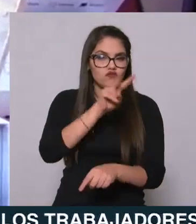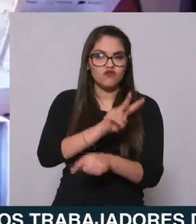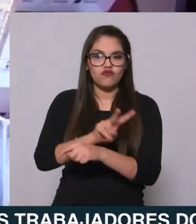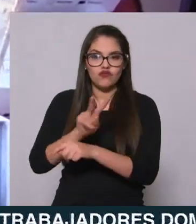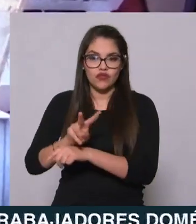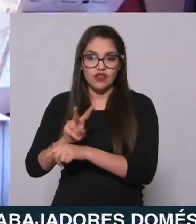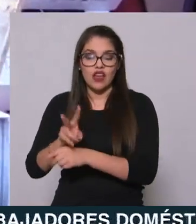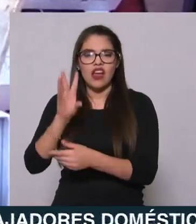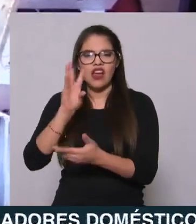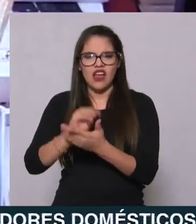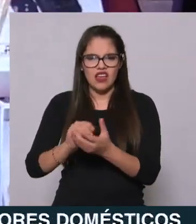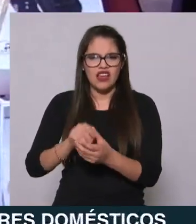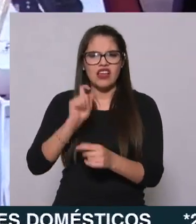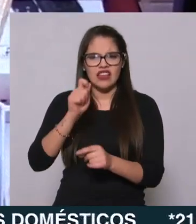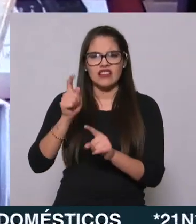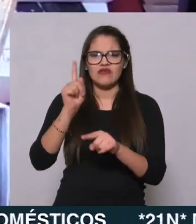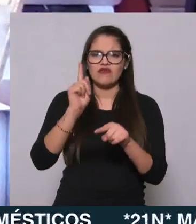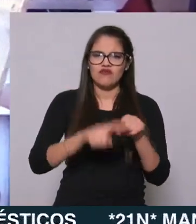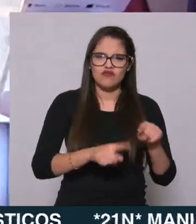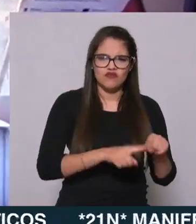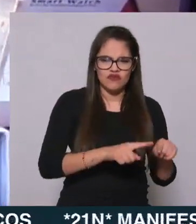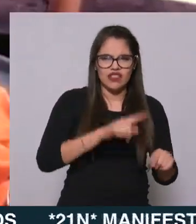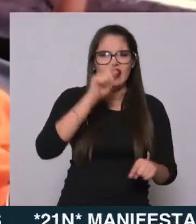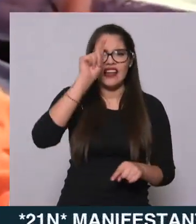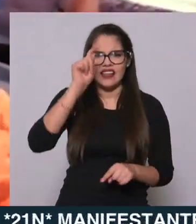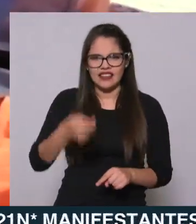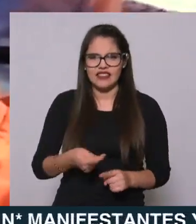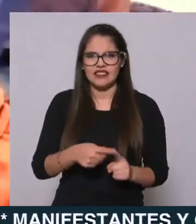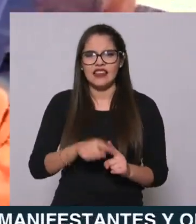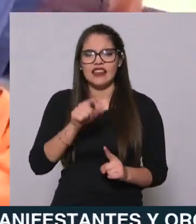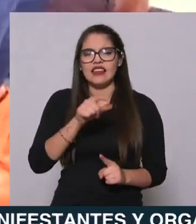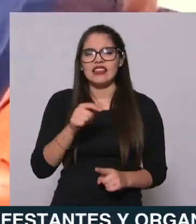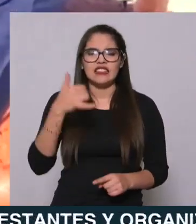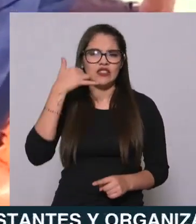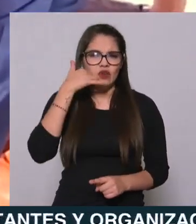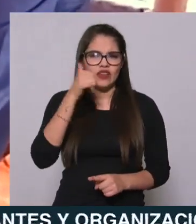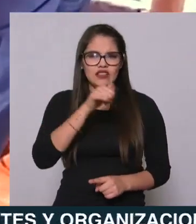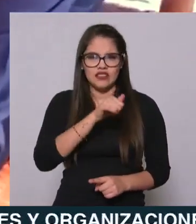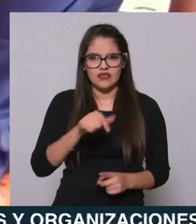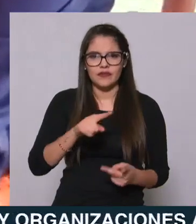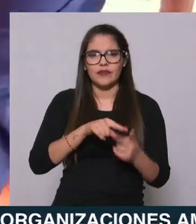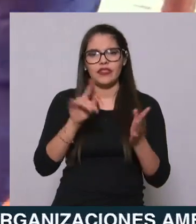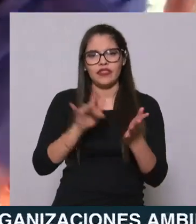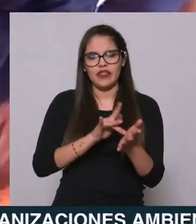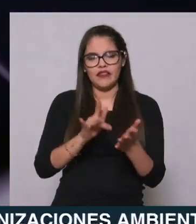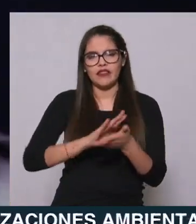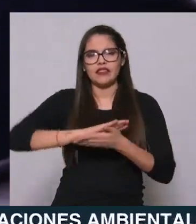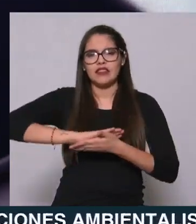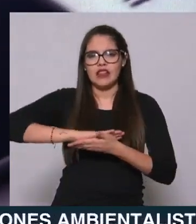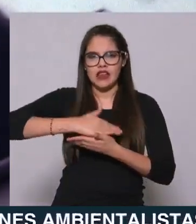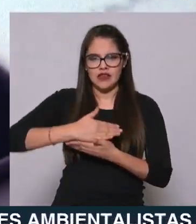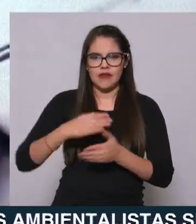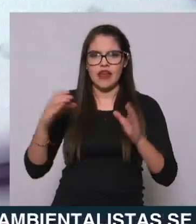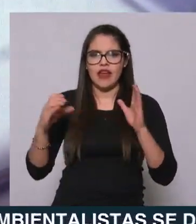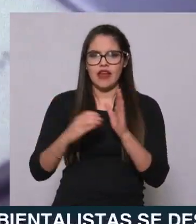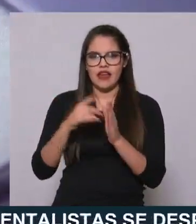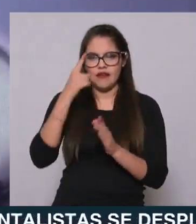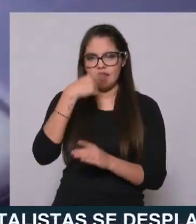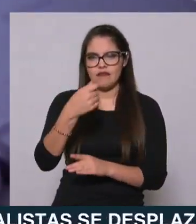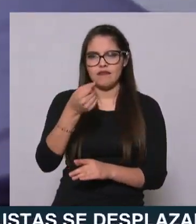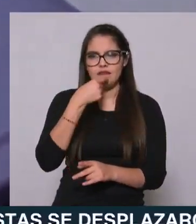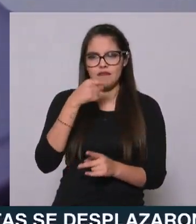Entre los productos que se han decomisado en estos operativos se encuentran celulares, tablets, laptops, cajas de